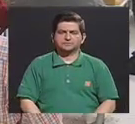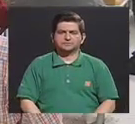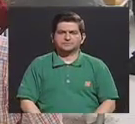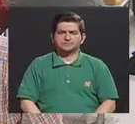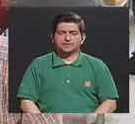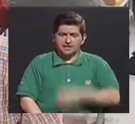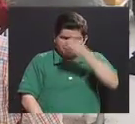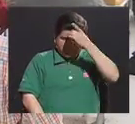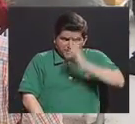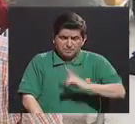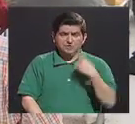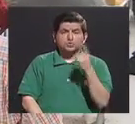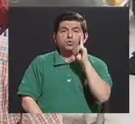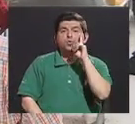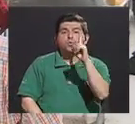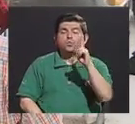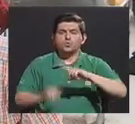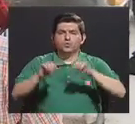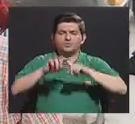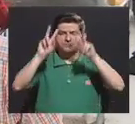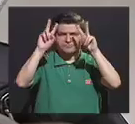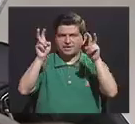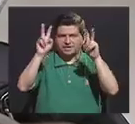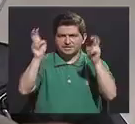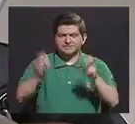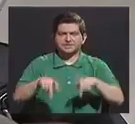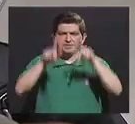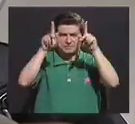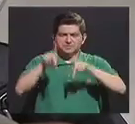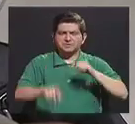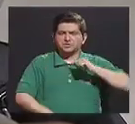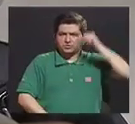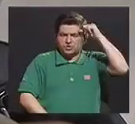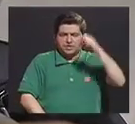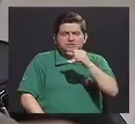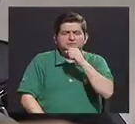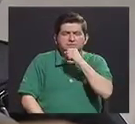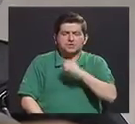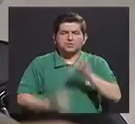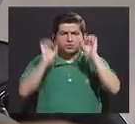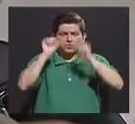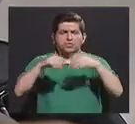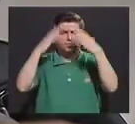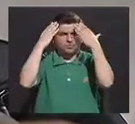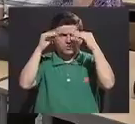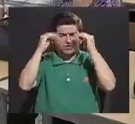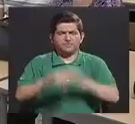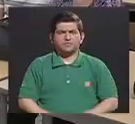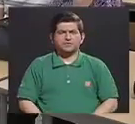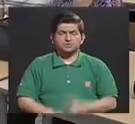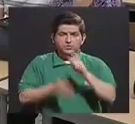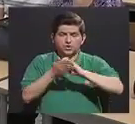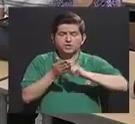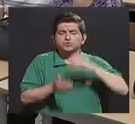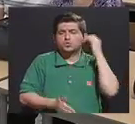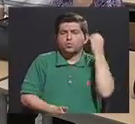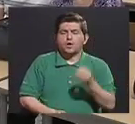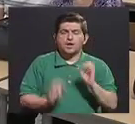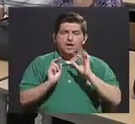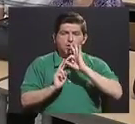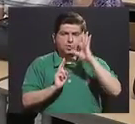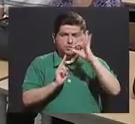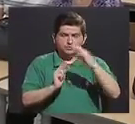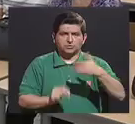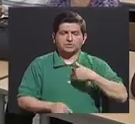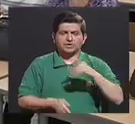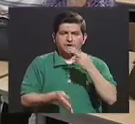depresión es solo uno de los temas de los que las personas adultas mayores se pueden informar en la escuela de oro una opción que brinda